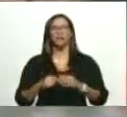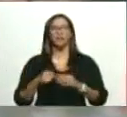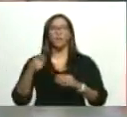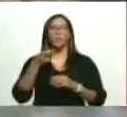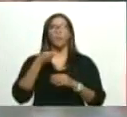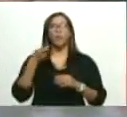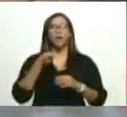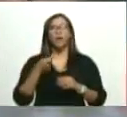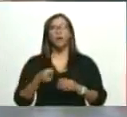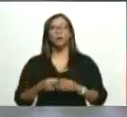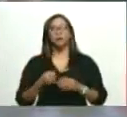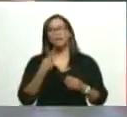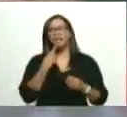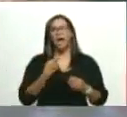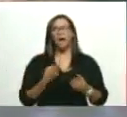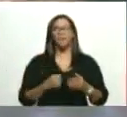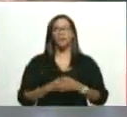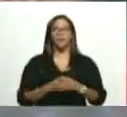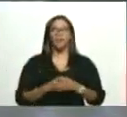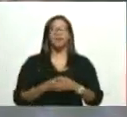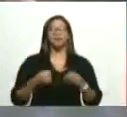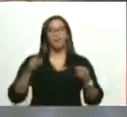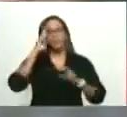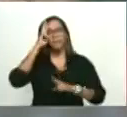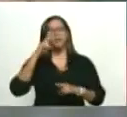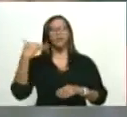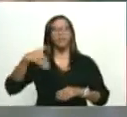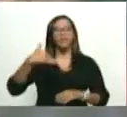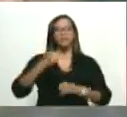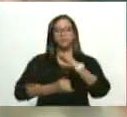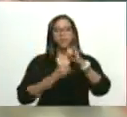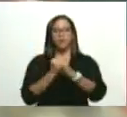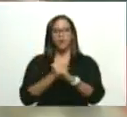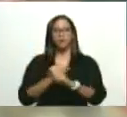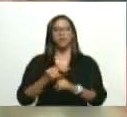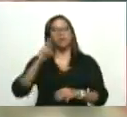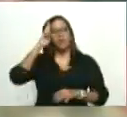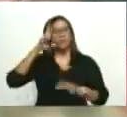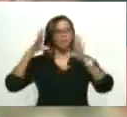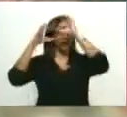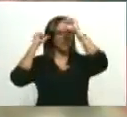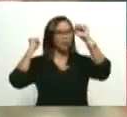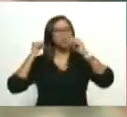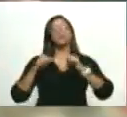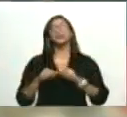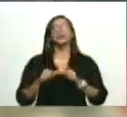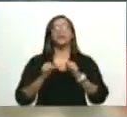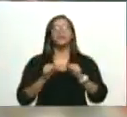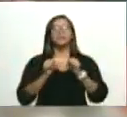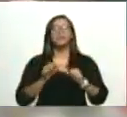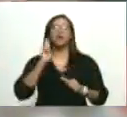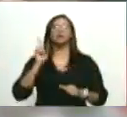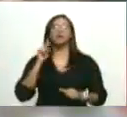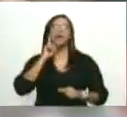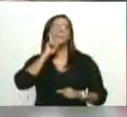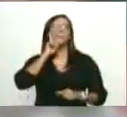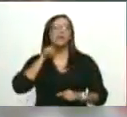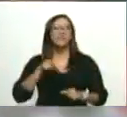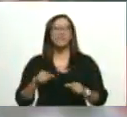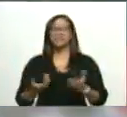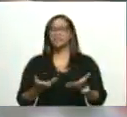un, digamos, apegarse al derecho internacional, apegarse a la diplomacia, que siga utilizando una mentira tan grande como